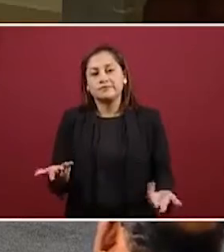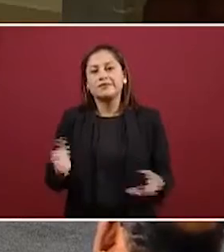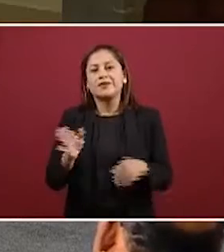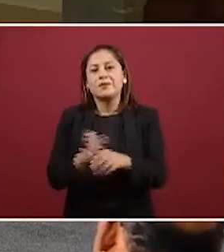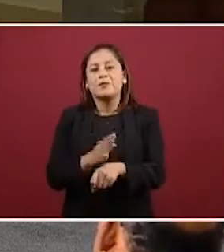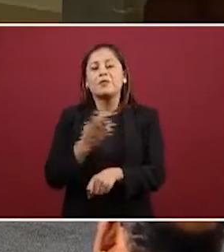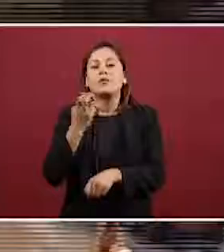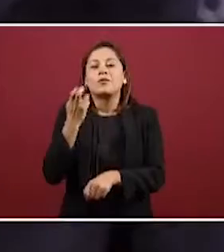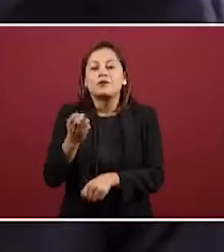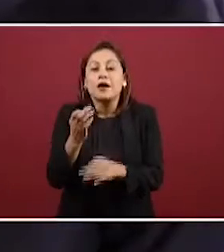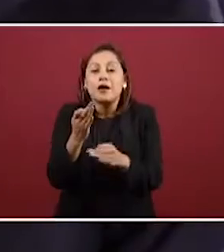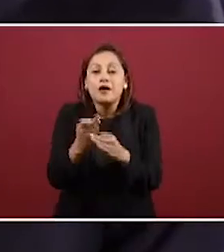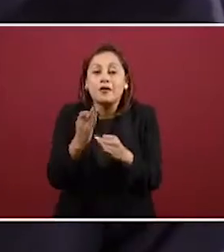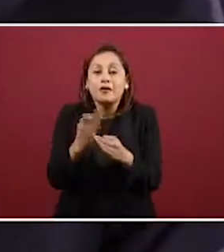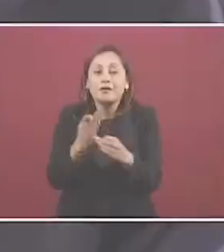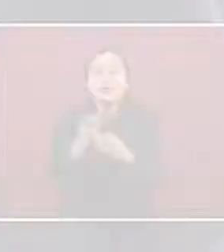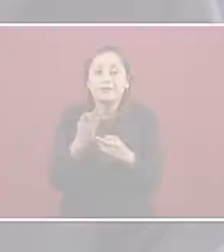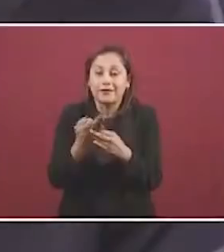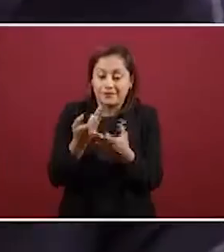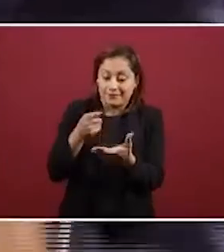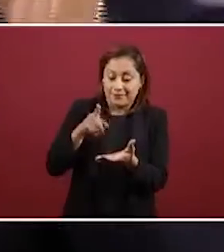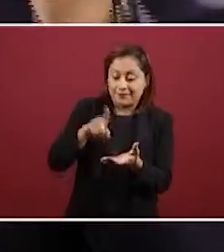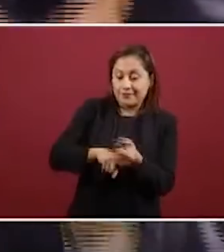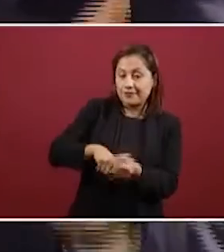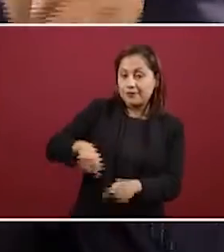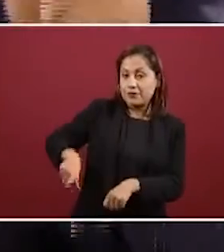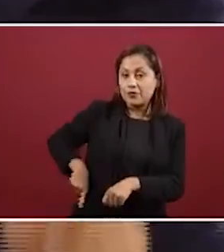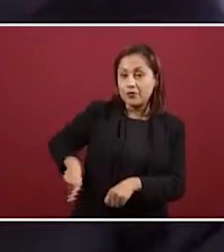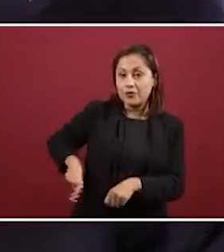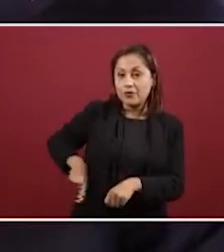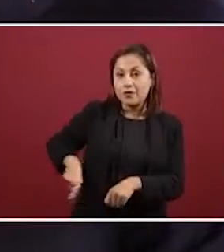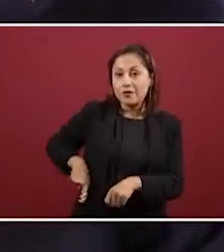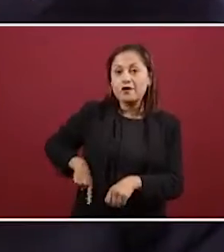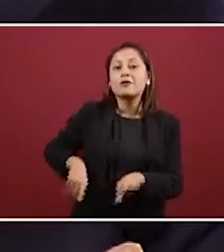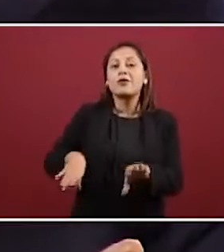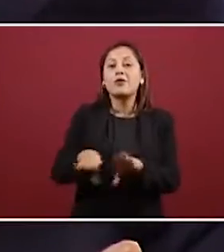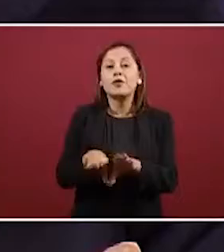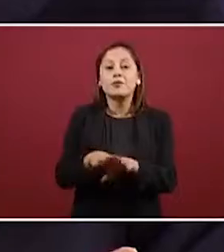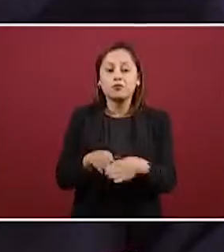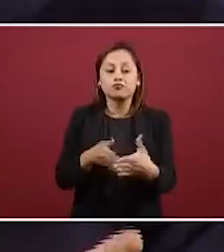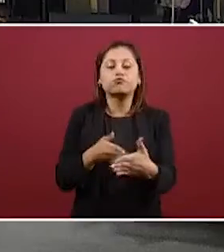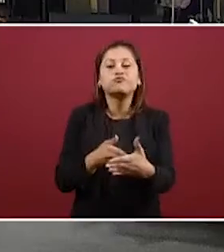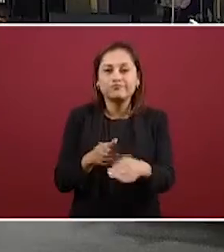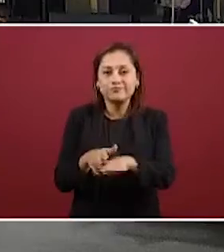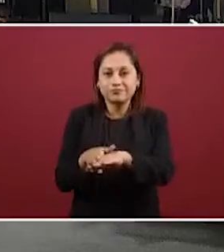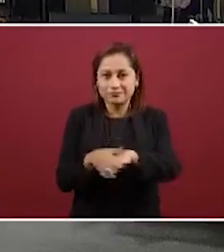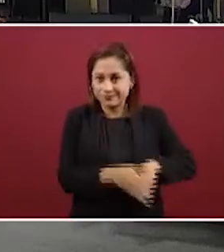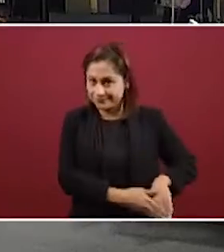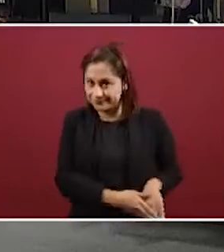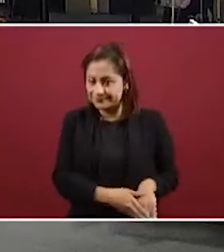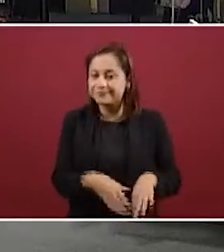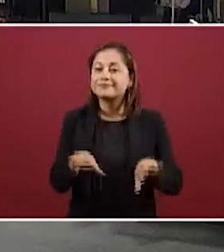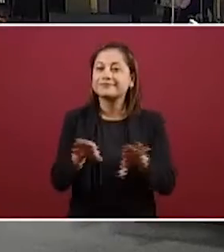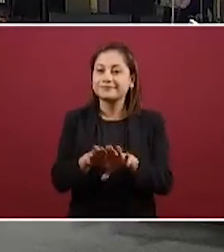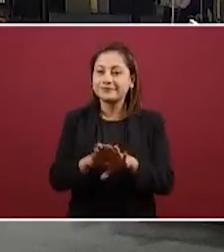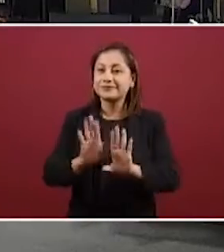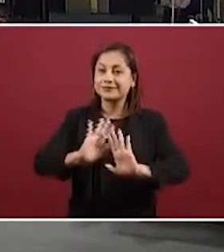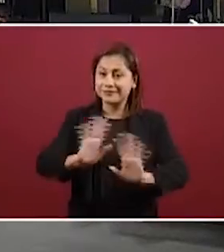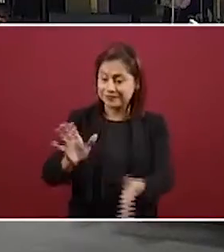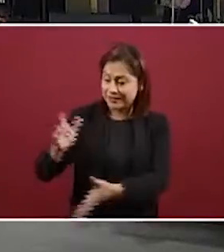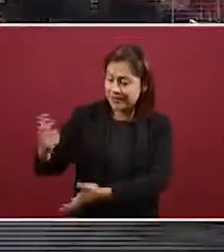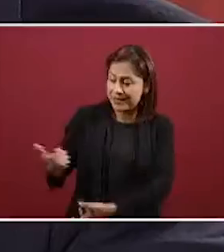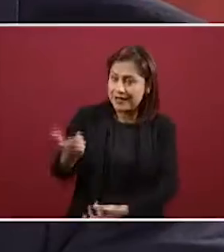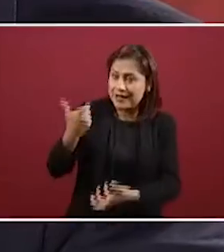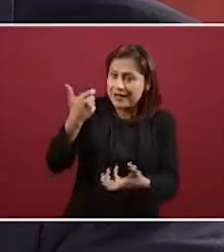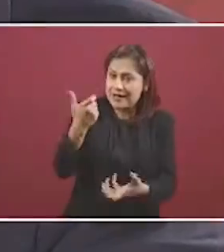reiteró el llamado a los secretarios involucrados porque ya están los recursos hay mil millones de pesos